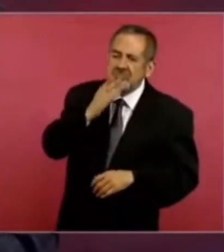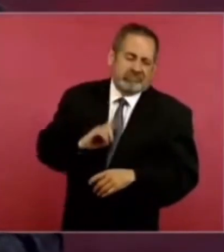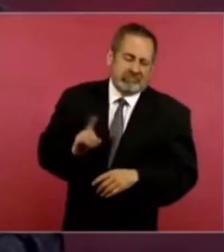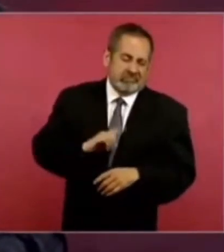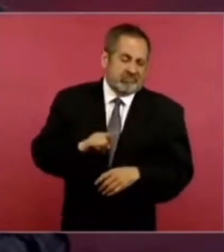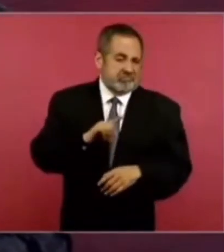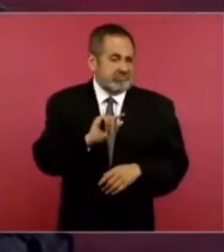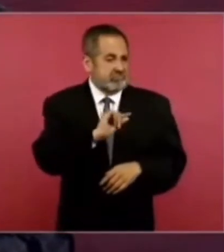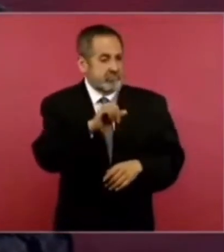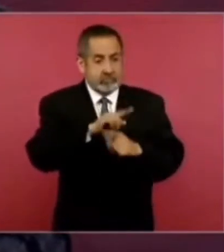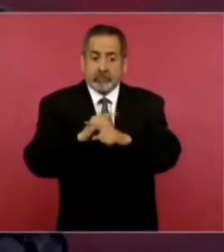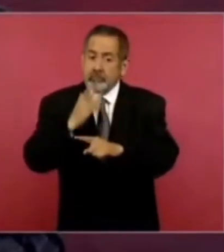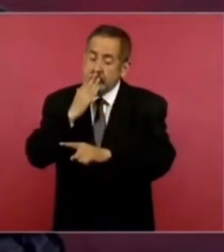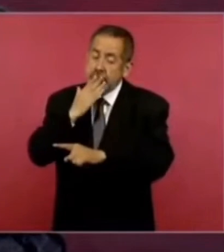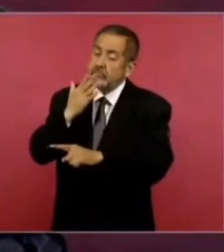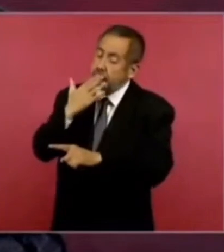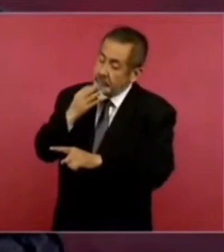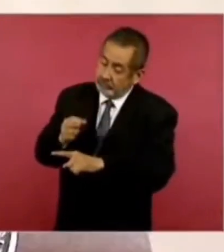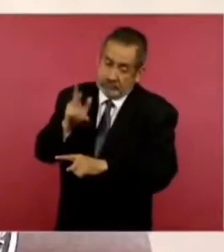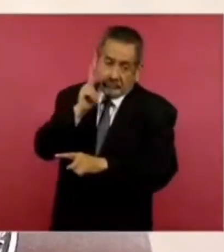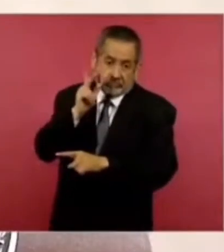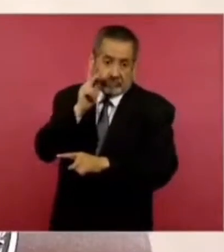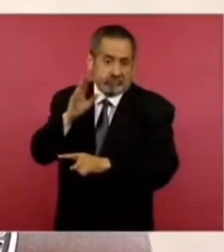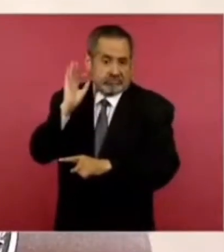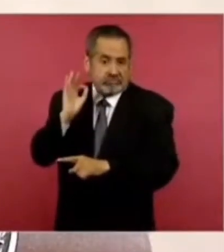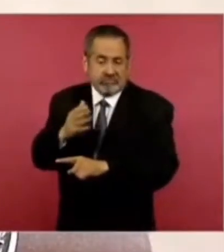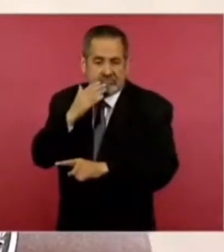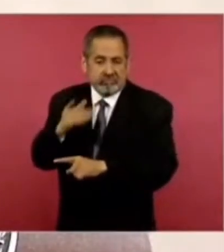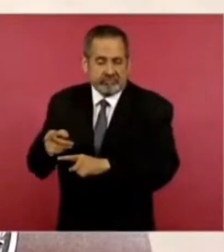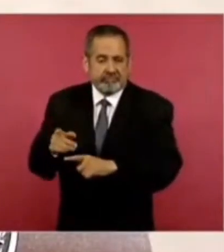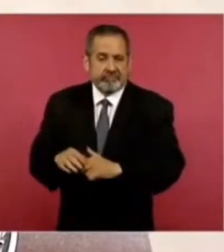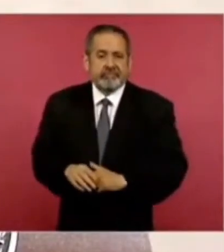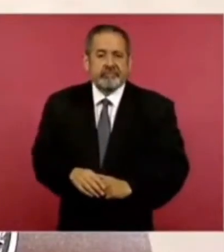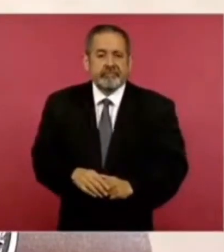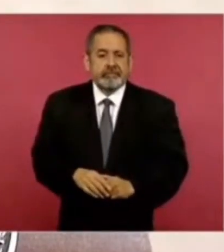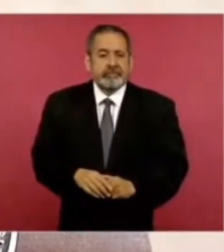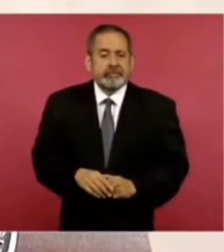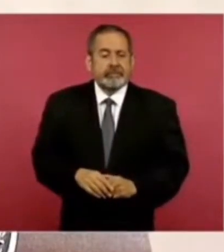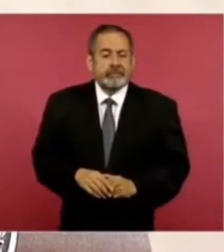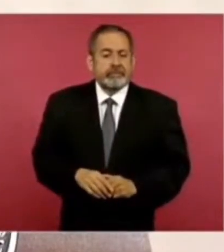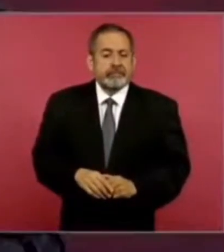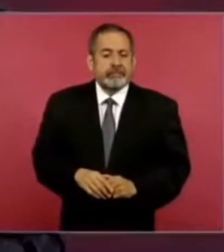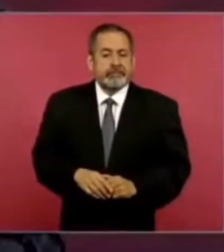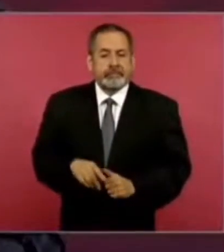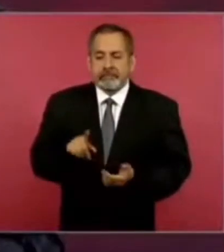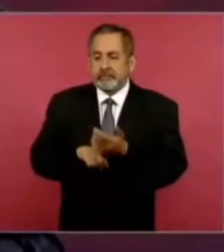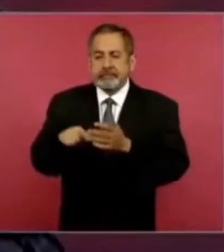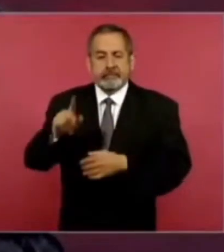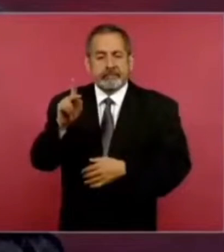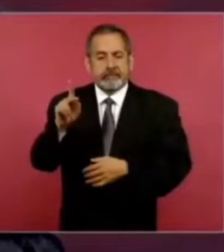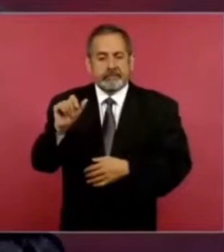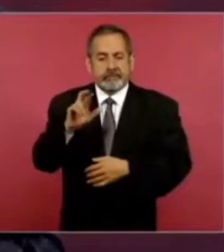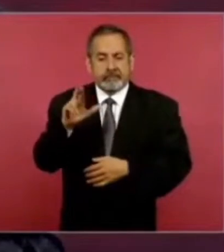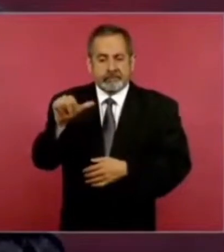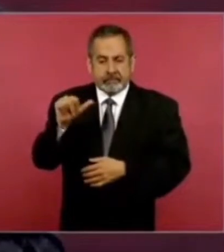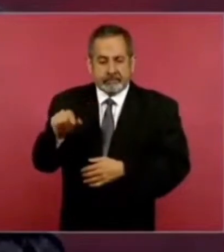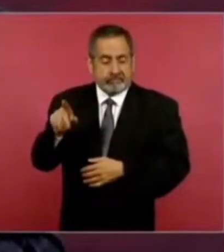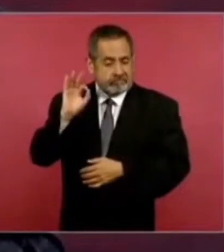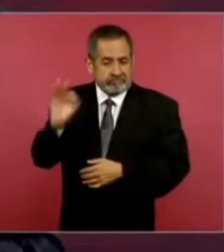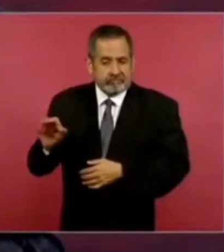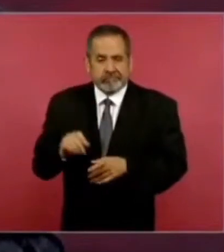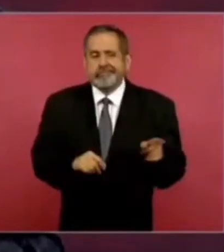avión de lujo, se lo prestaban al que era regente entonces del gobierno